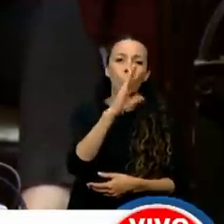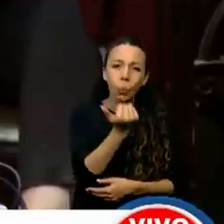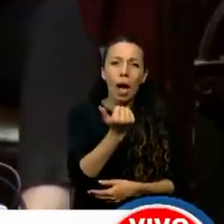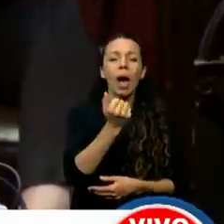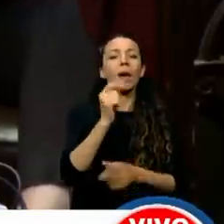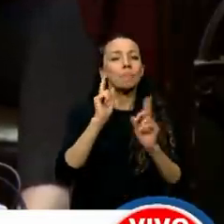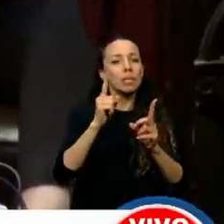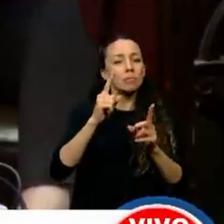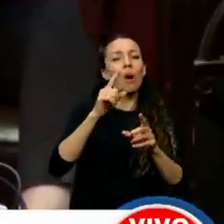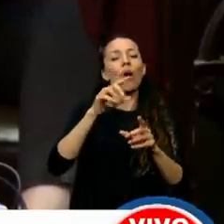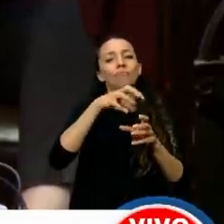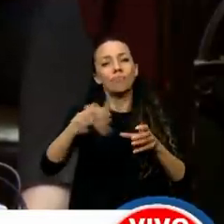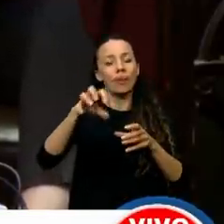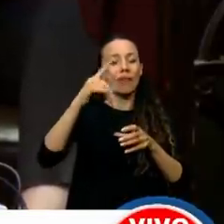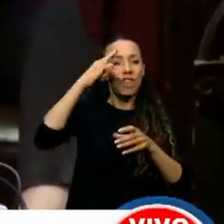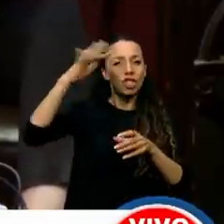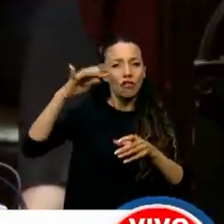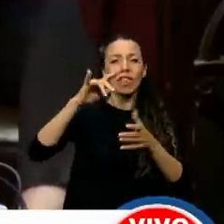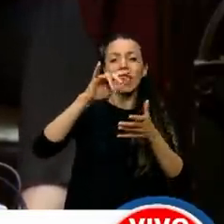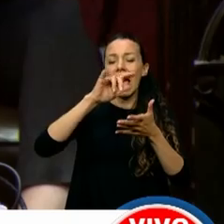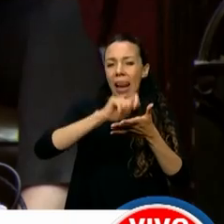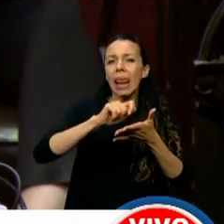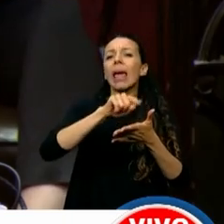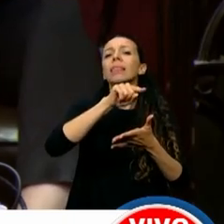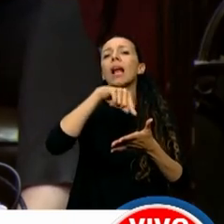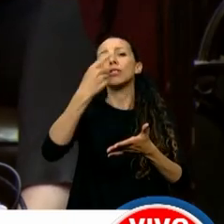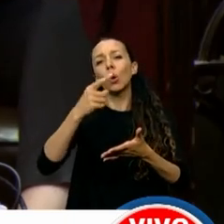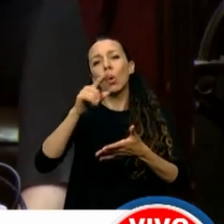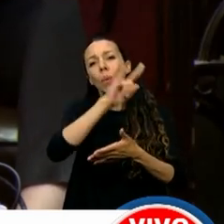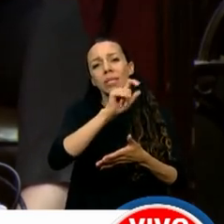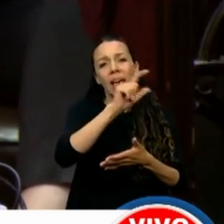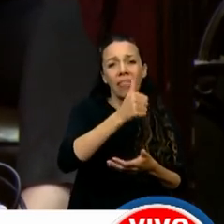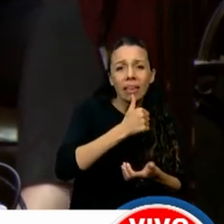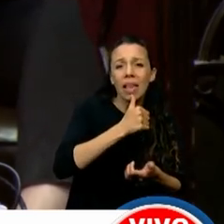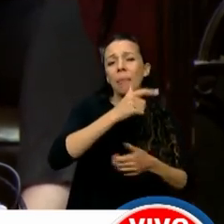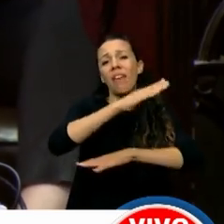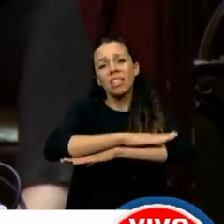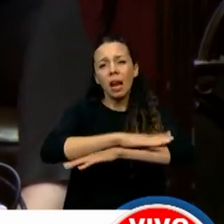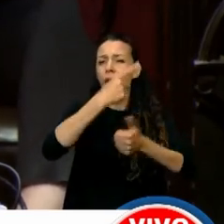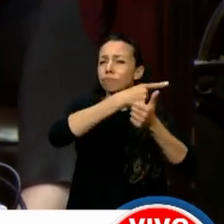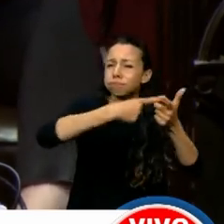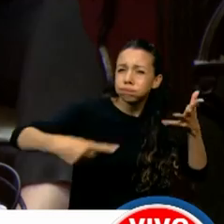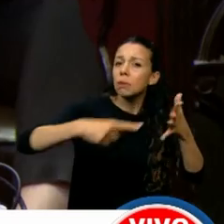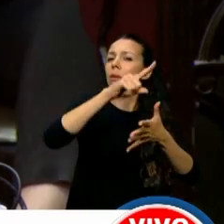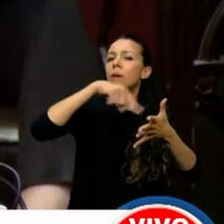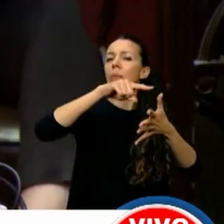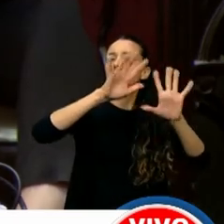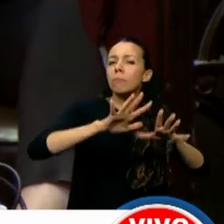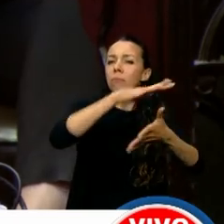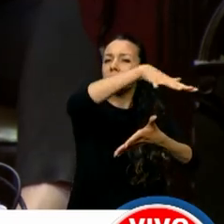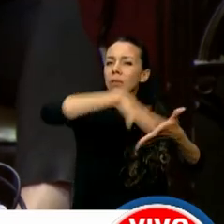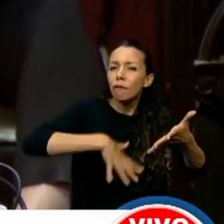facultad de filosofía y letras o la universidad de quilmes en la universidad de avellaneda ese estudio pormenorizado